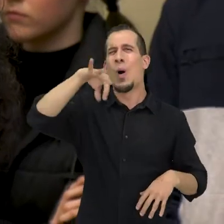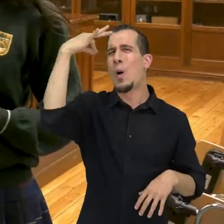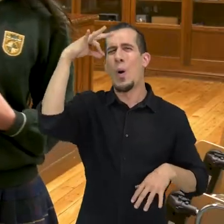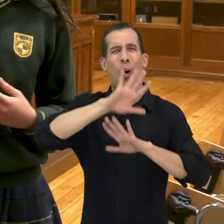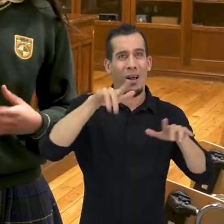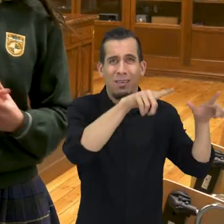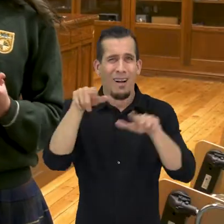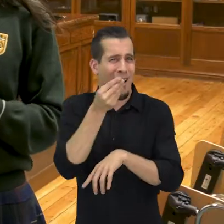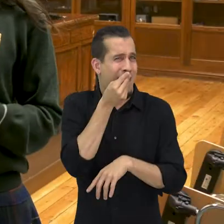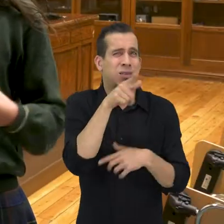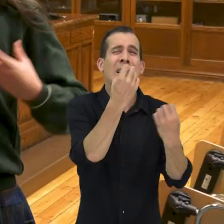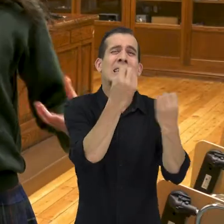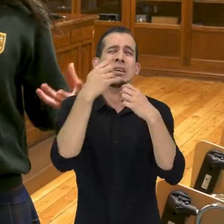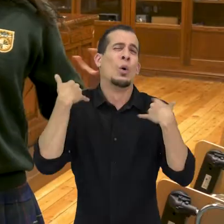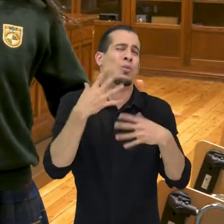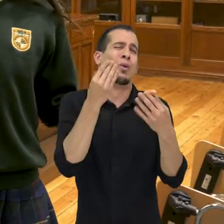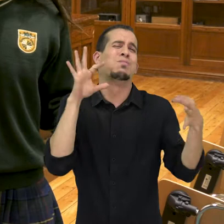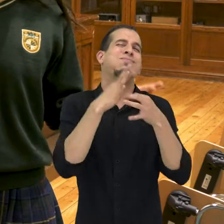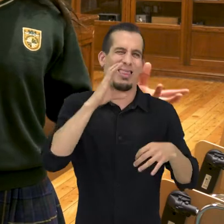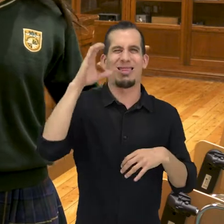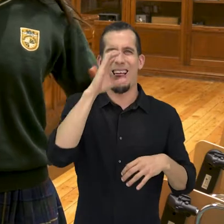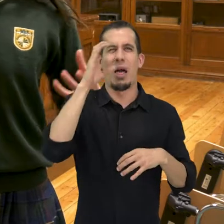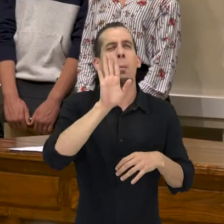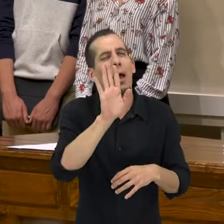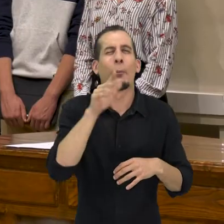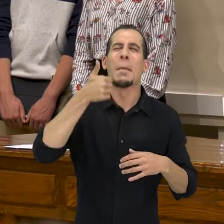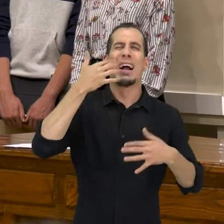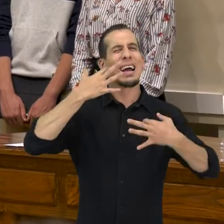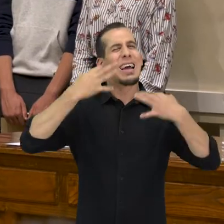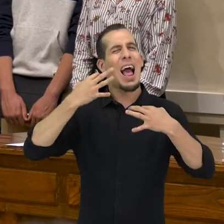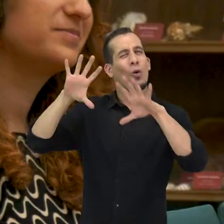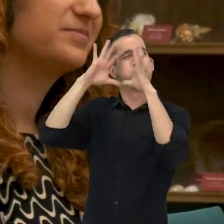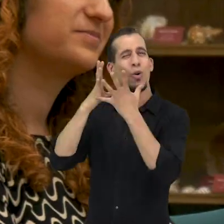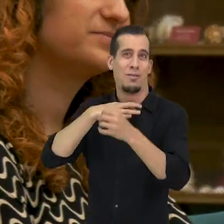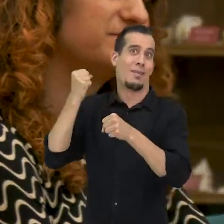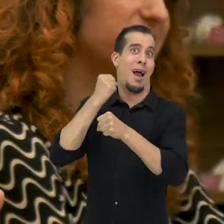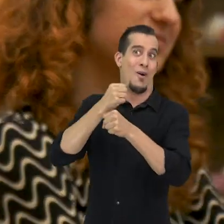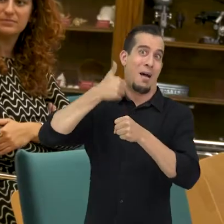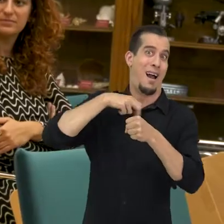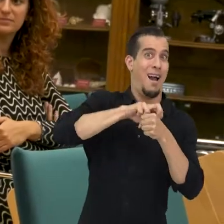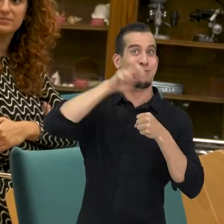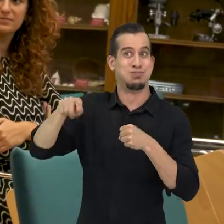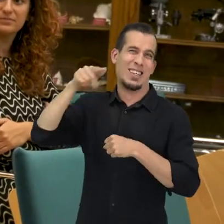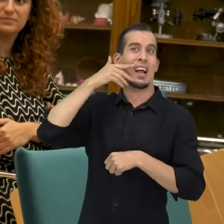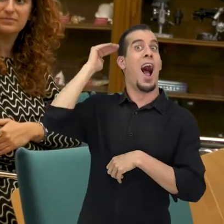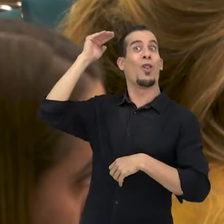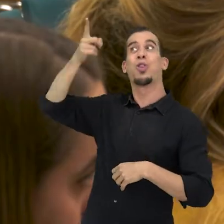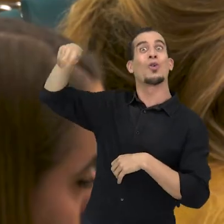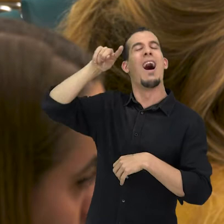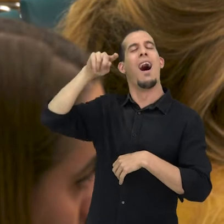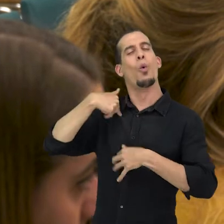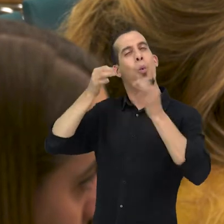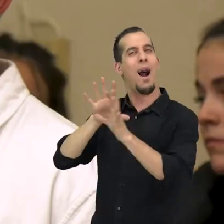es una experiencia única, aparte de las aulas que también nos informan mucho sobre la ciencia, pero es realmente salir al mundo pues, más laboral, ¿no? Como